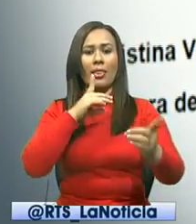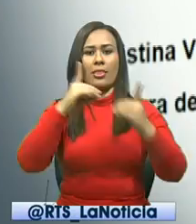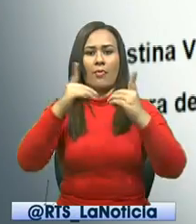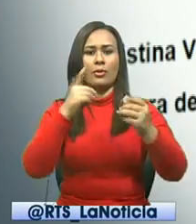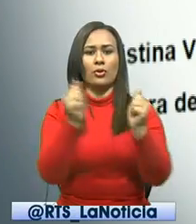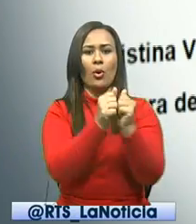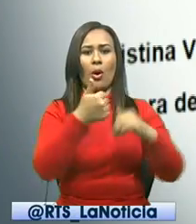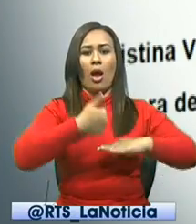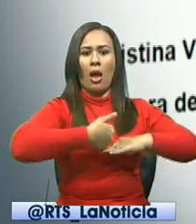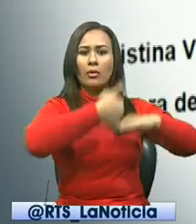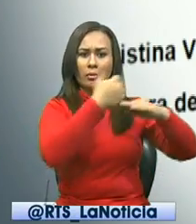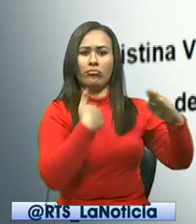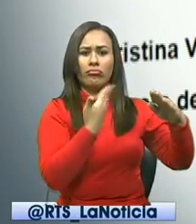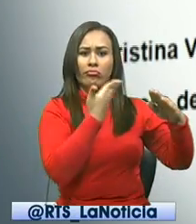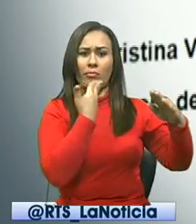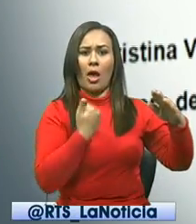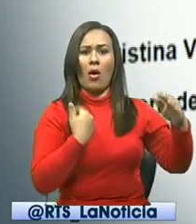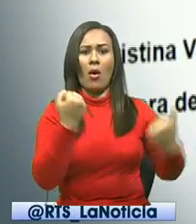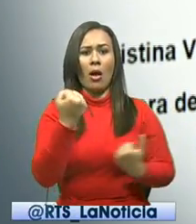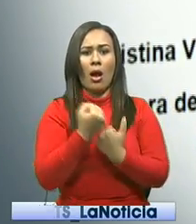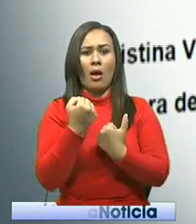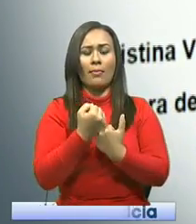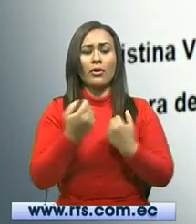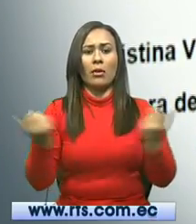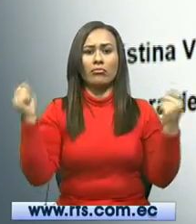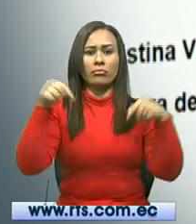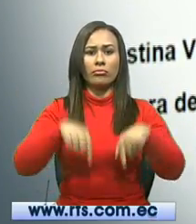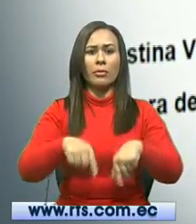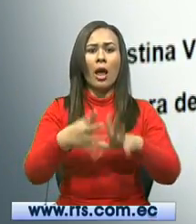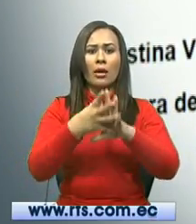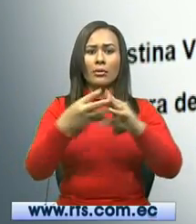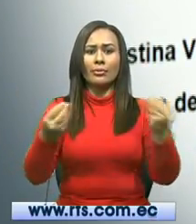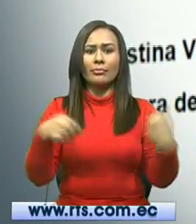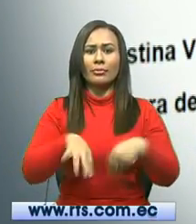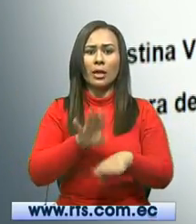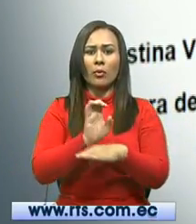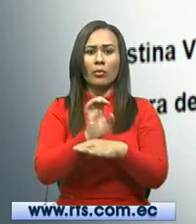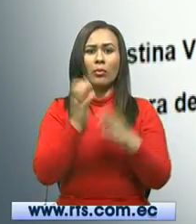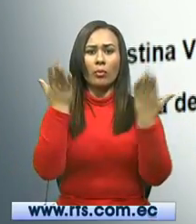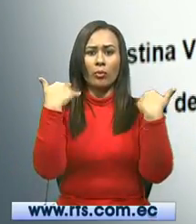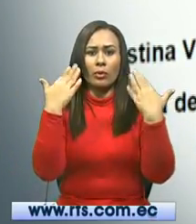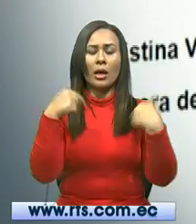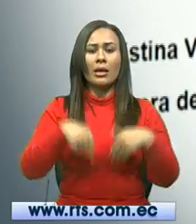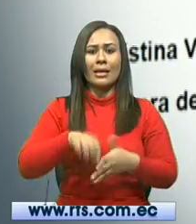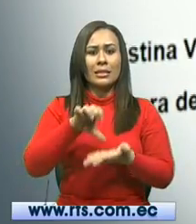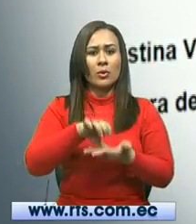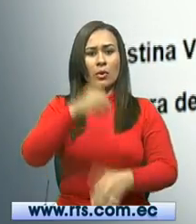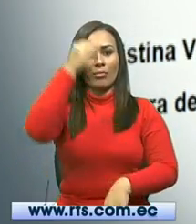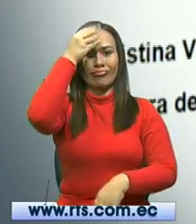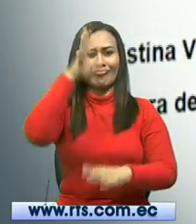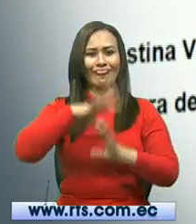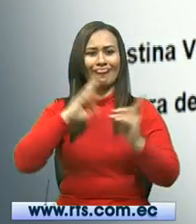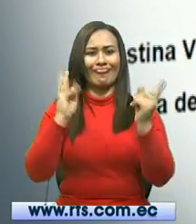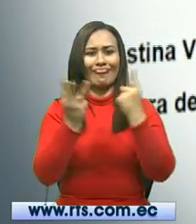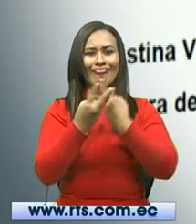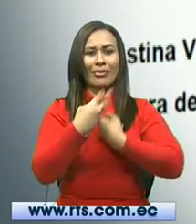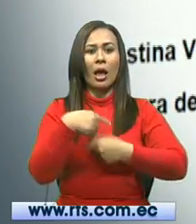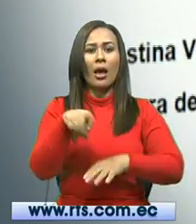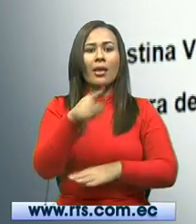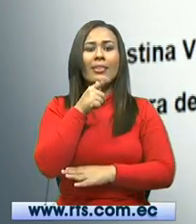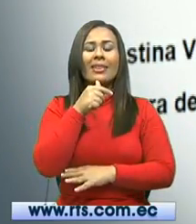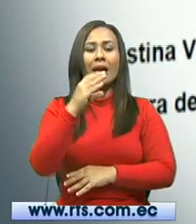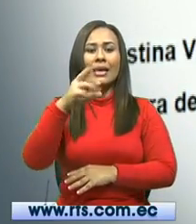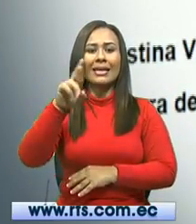las autoridades y trabajar de la mano para aportar en la transformación de Guayaquil en una ciudad inteligente, dijo